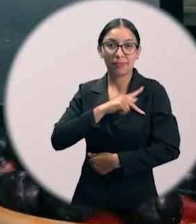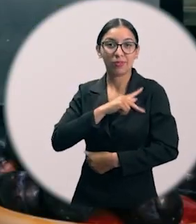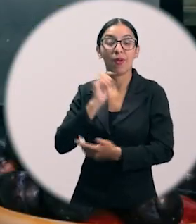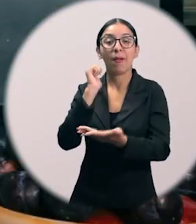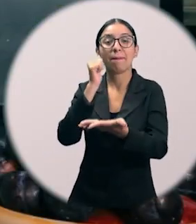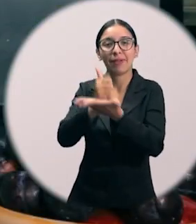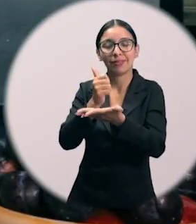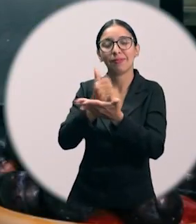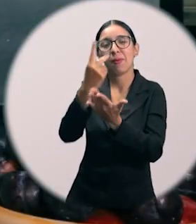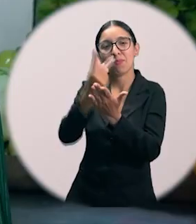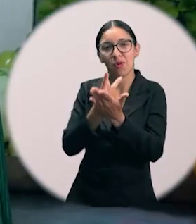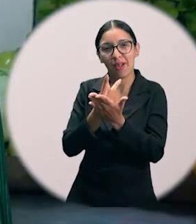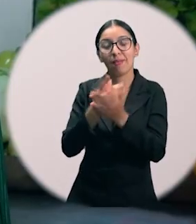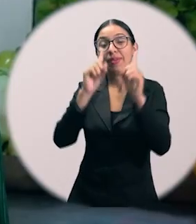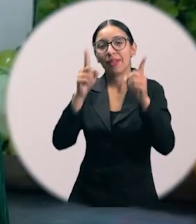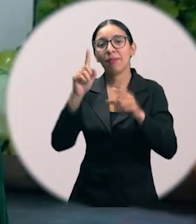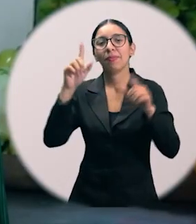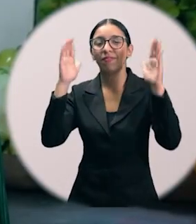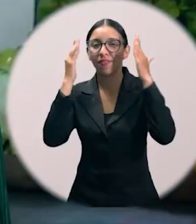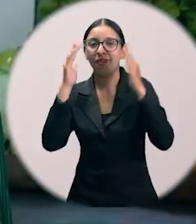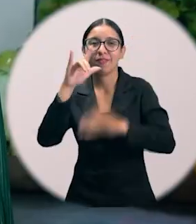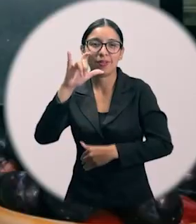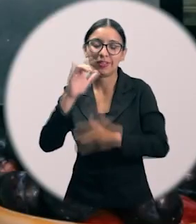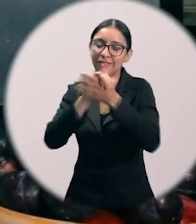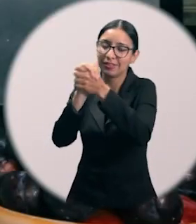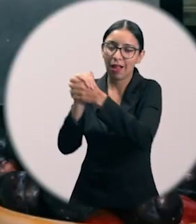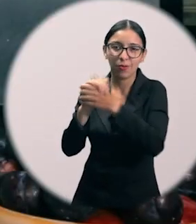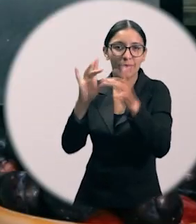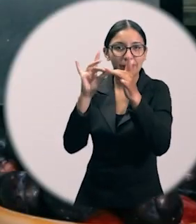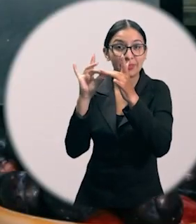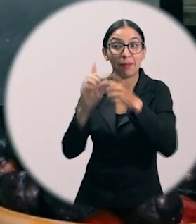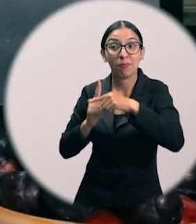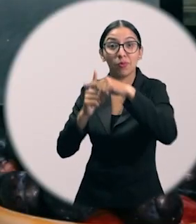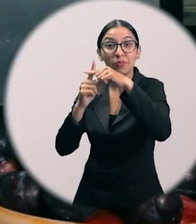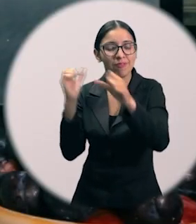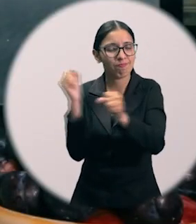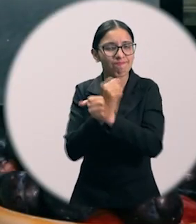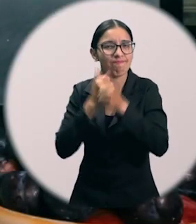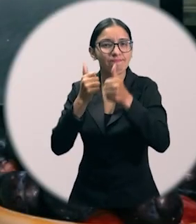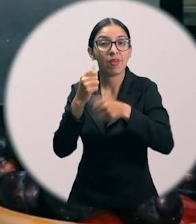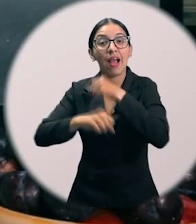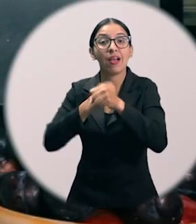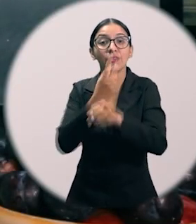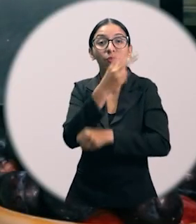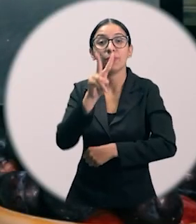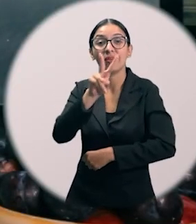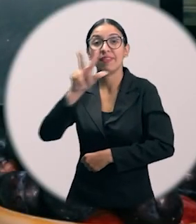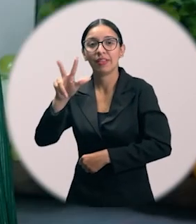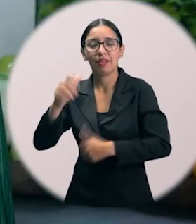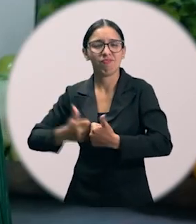nuestro programa y nuestras redes sociales. Un saludo especial a ellos, les deseo mucho éxito y que el 2023